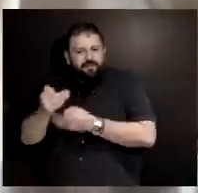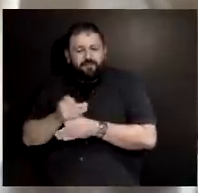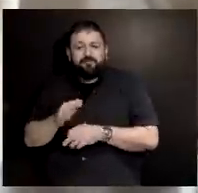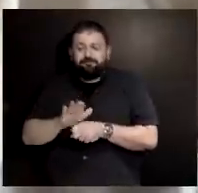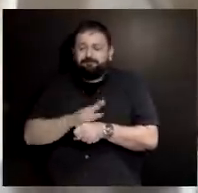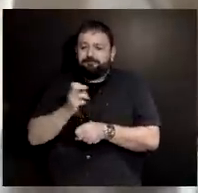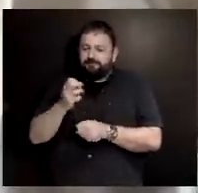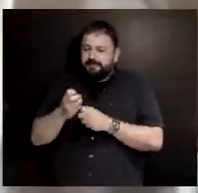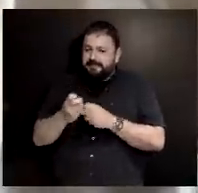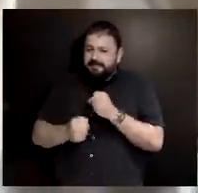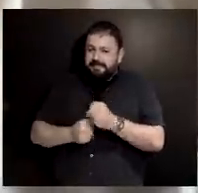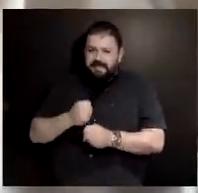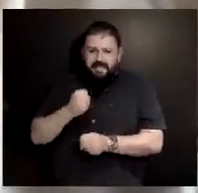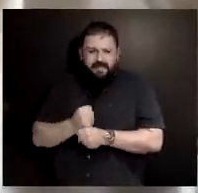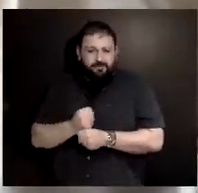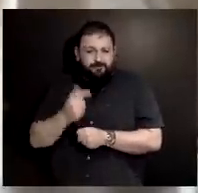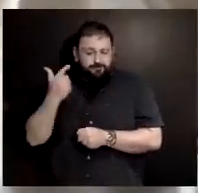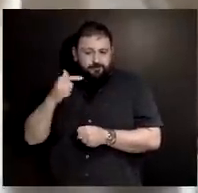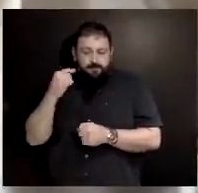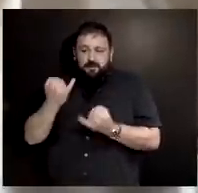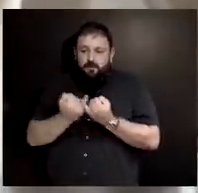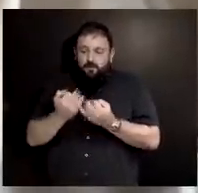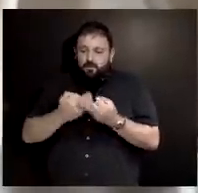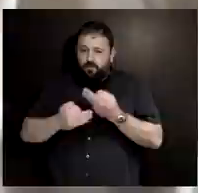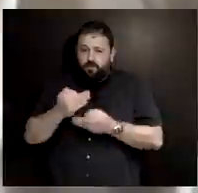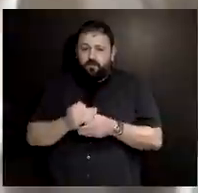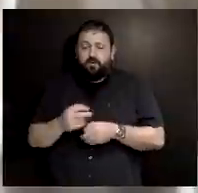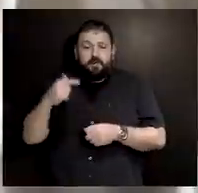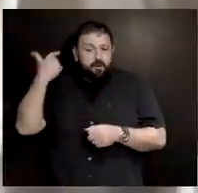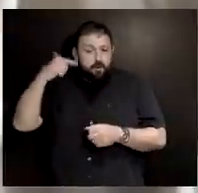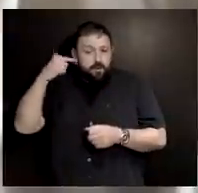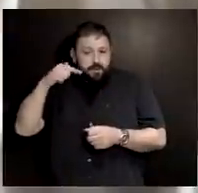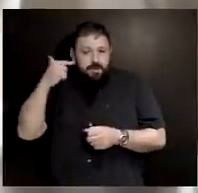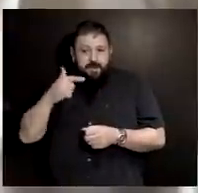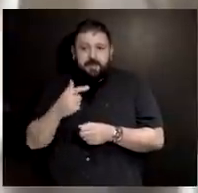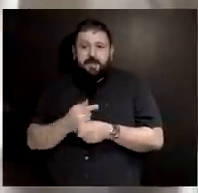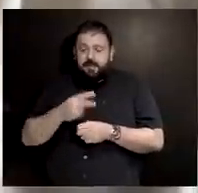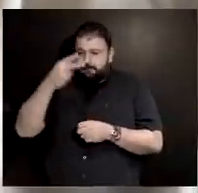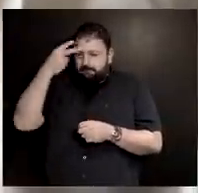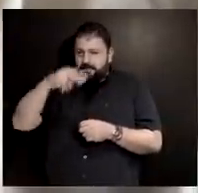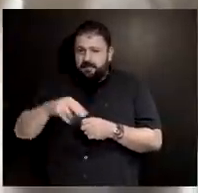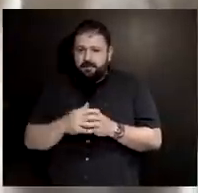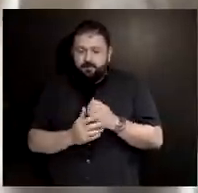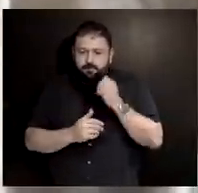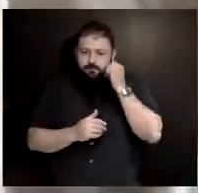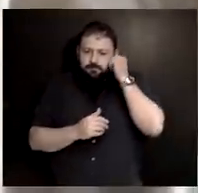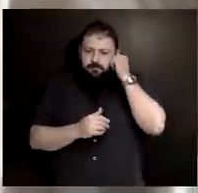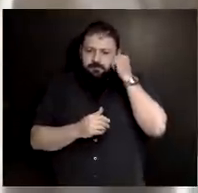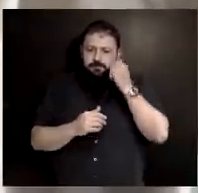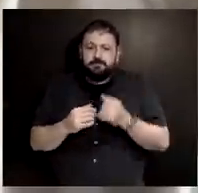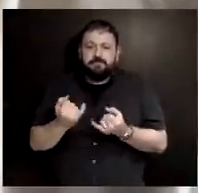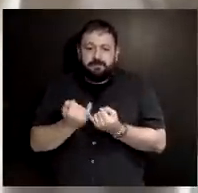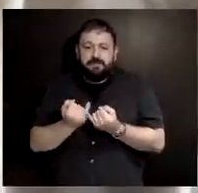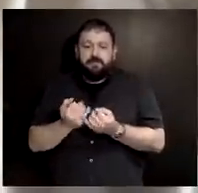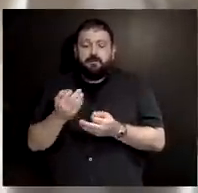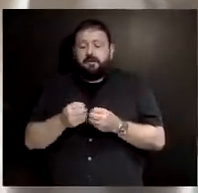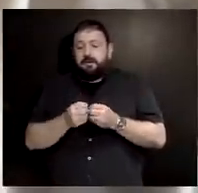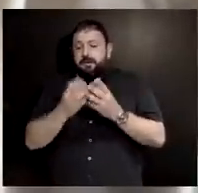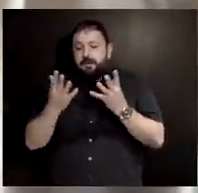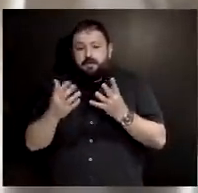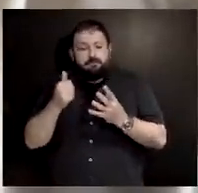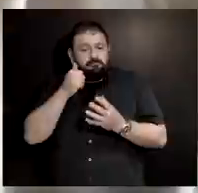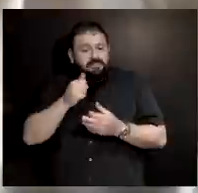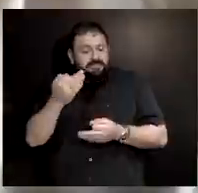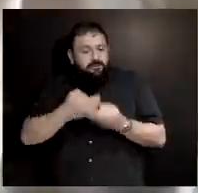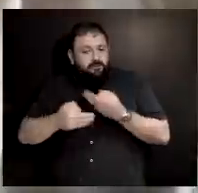Guadalajara. Ese será el primer evento que tendremos en Guadalajara, en México. Y cerraremos, por supuesto, los